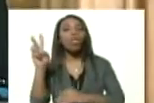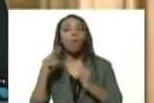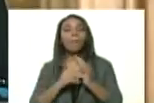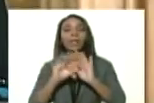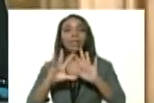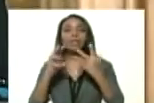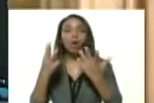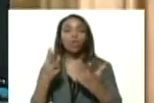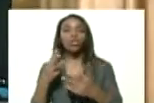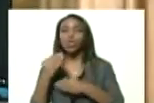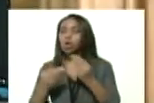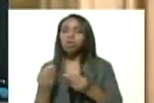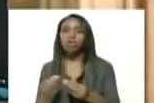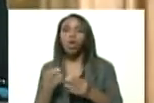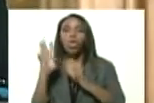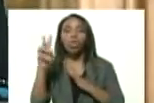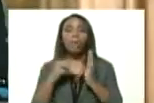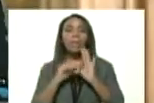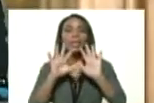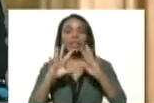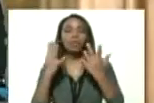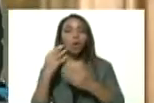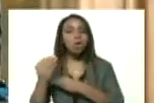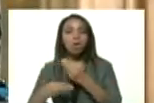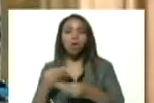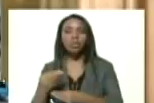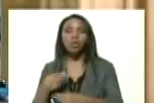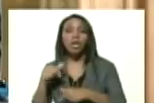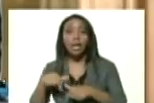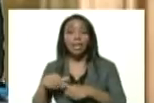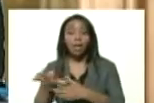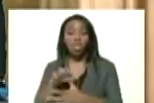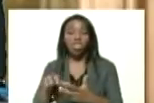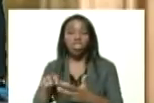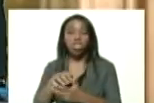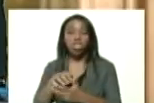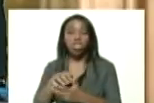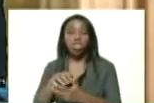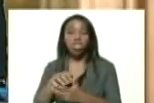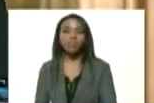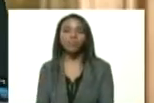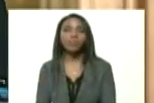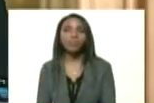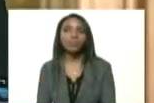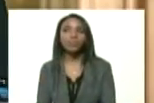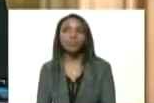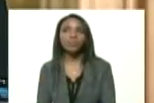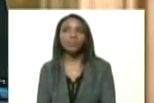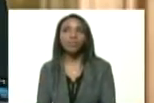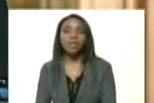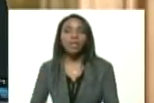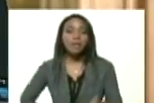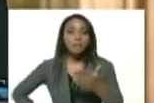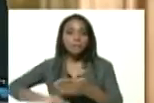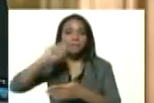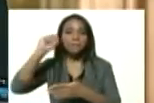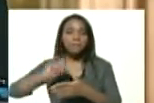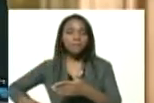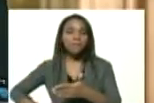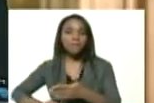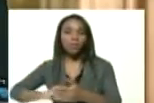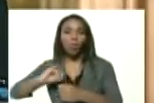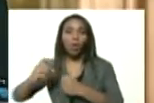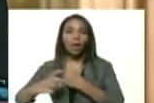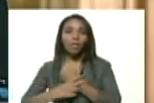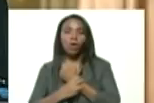hizo pasó el 2019 no lo hizo y ya en esta coyuntura lo apretaron y firmaron why do